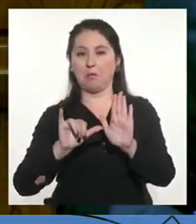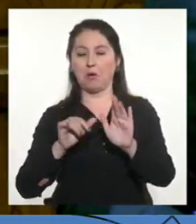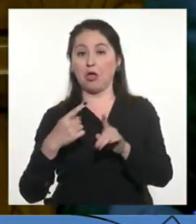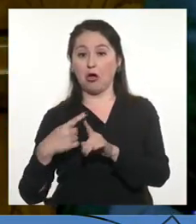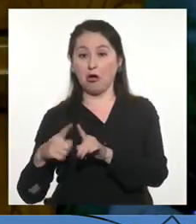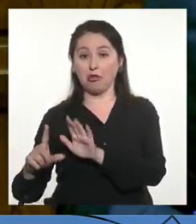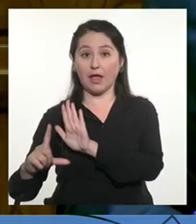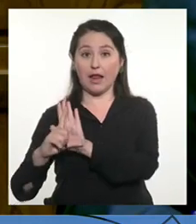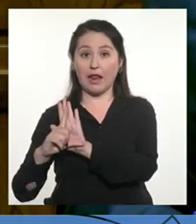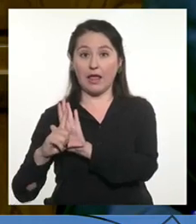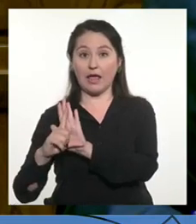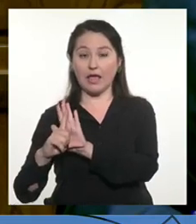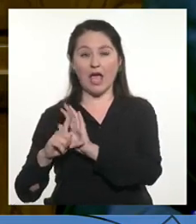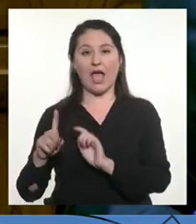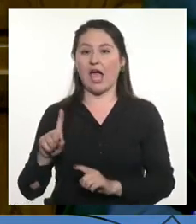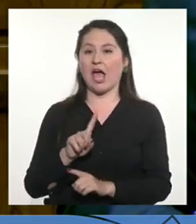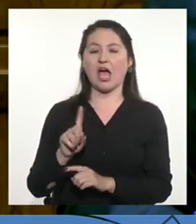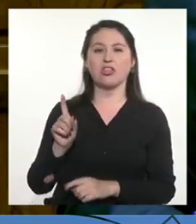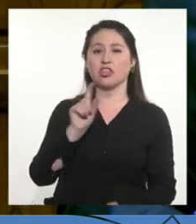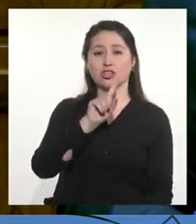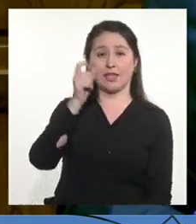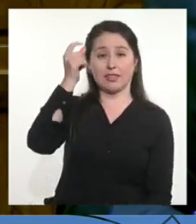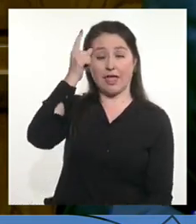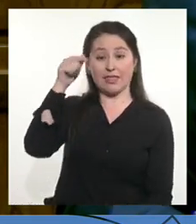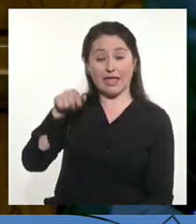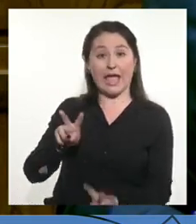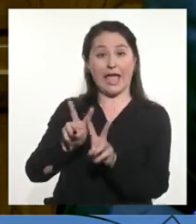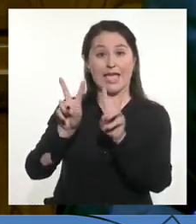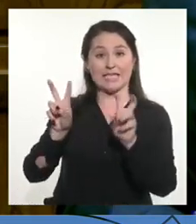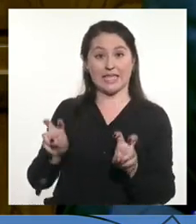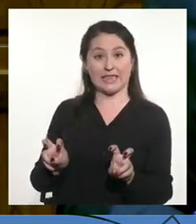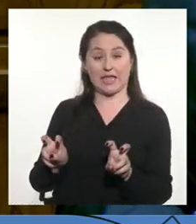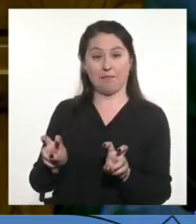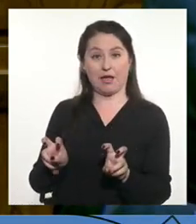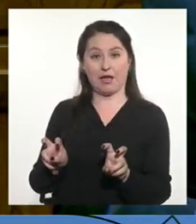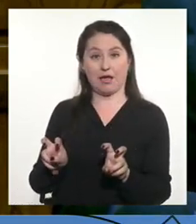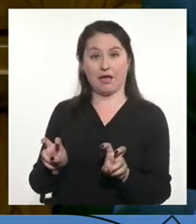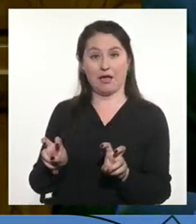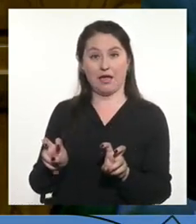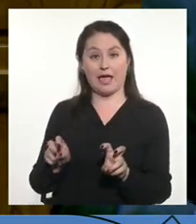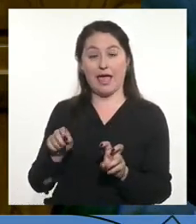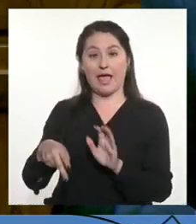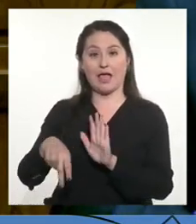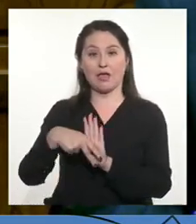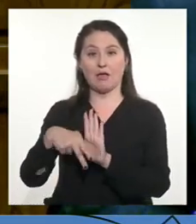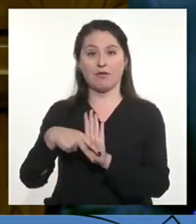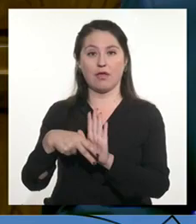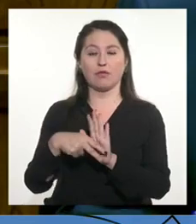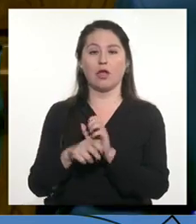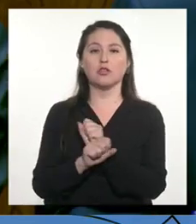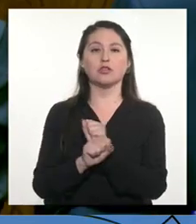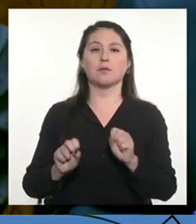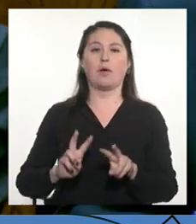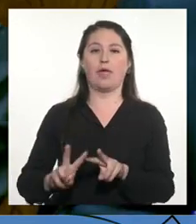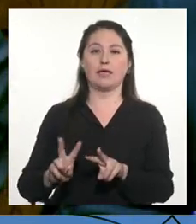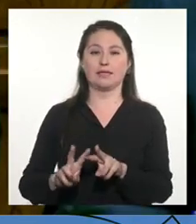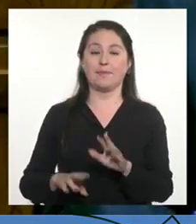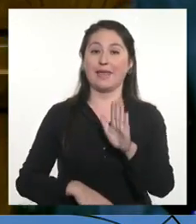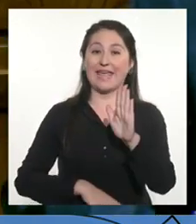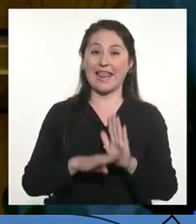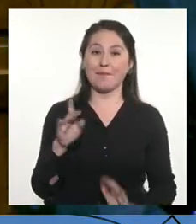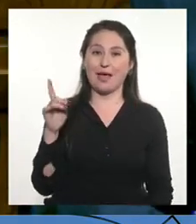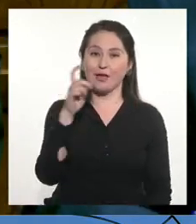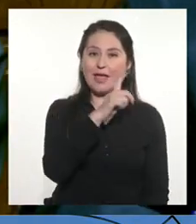expresamente no se plantee se entiende que este tema deja de ser valor maneja de ser aplicable y la más compleja la